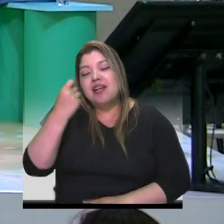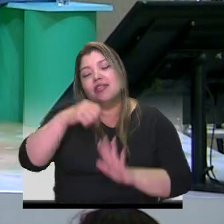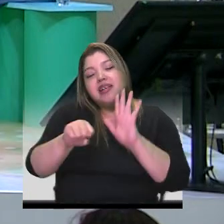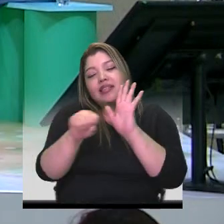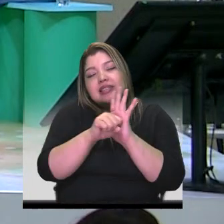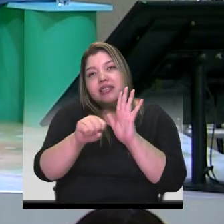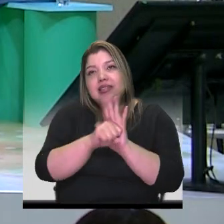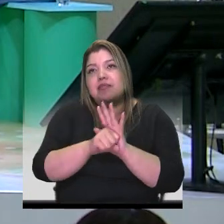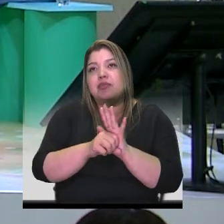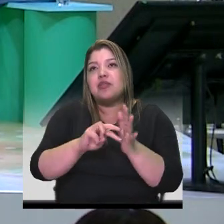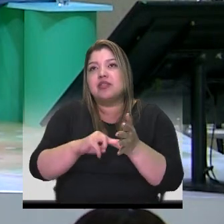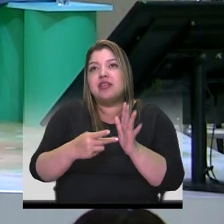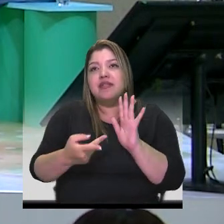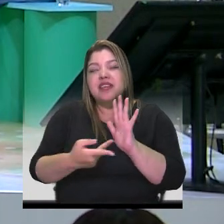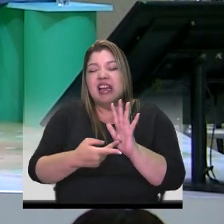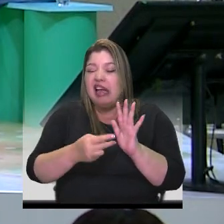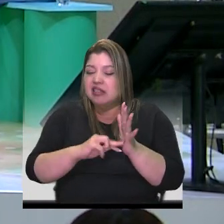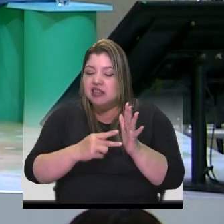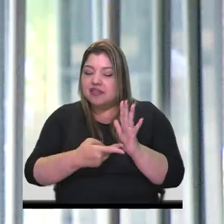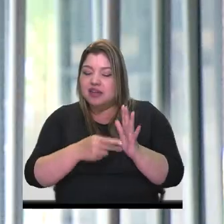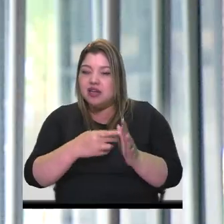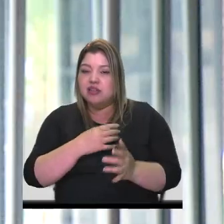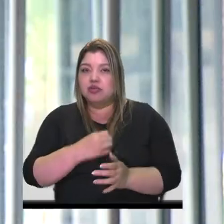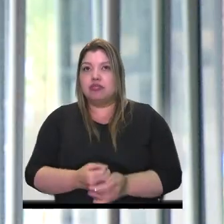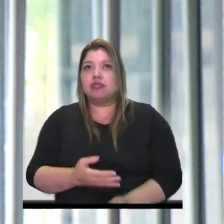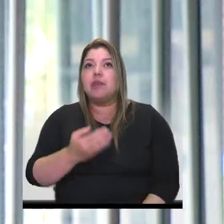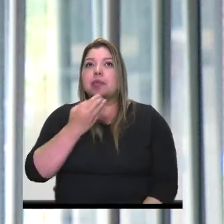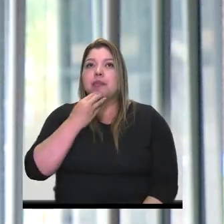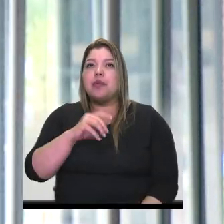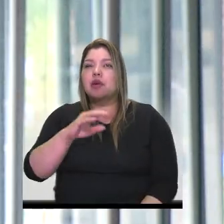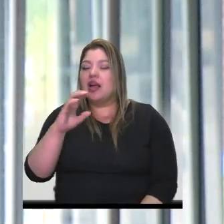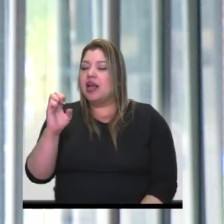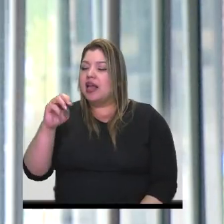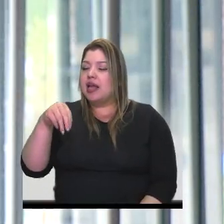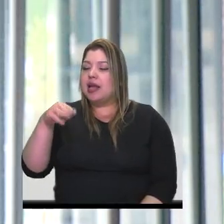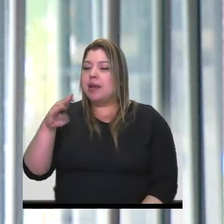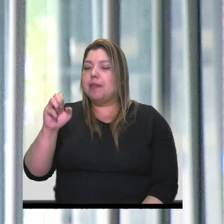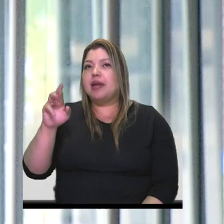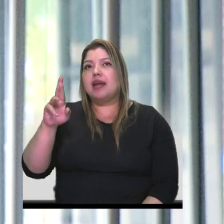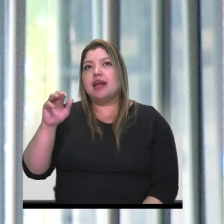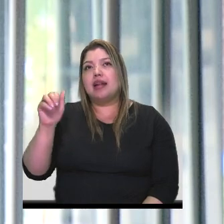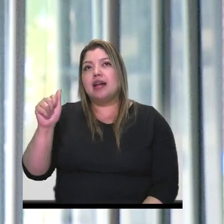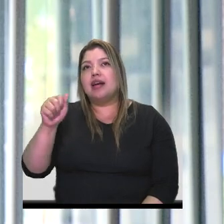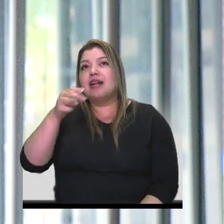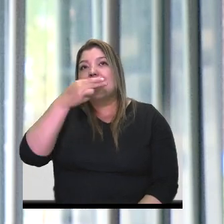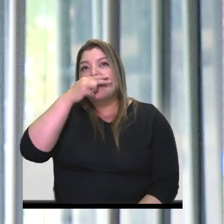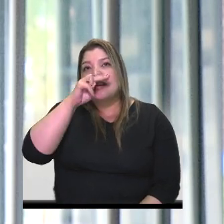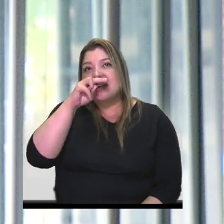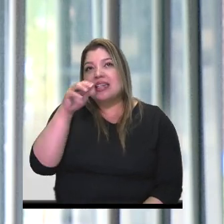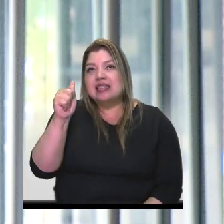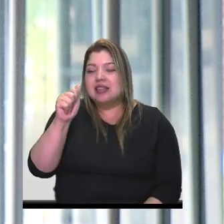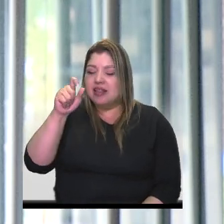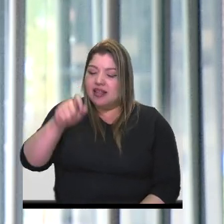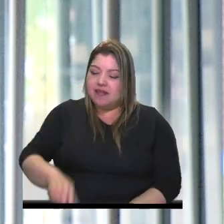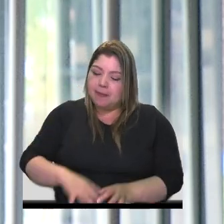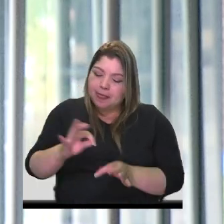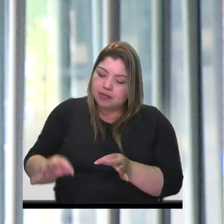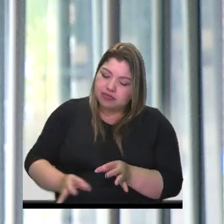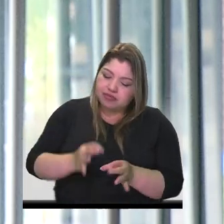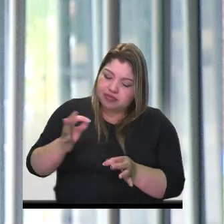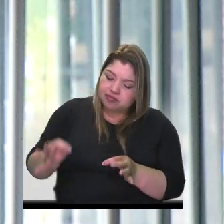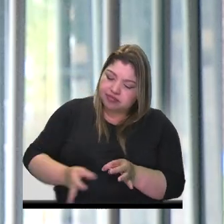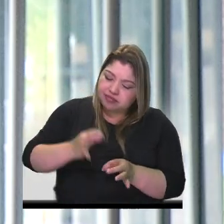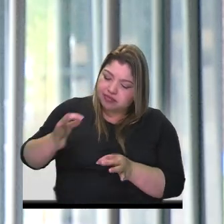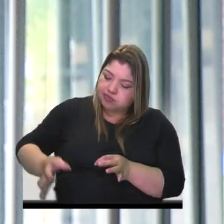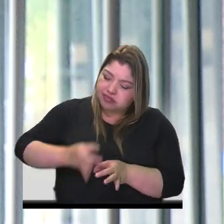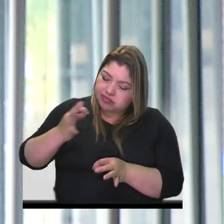eso representa. Y por ejemplo, para los emberas, para una niña embera aprender a tejer tiene que pasar horas y horas y horas con su abuela,